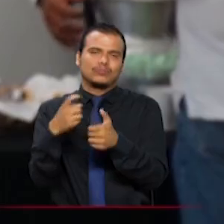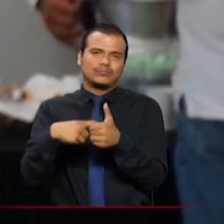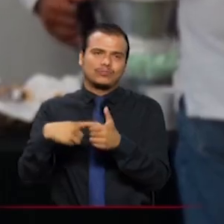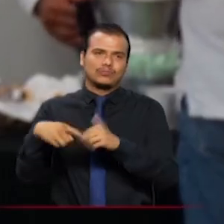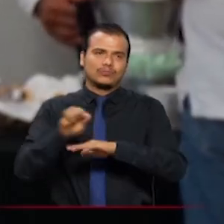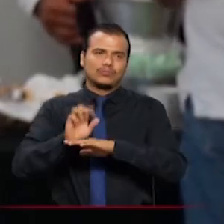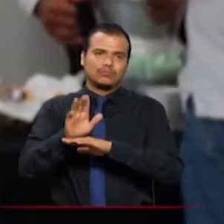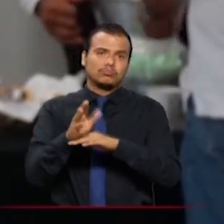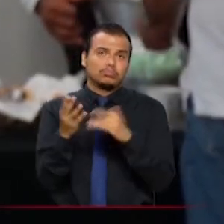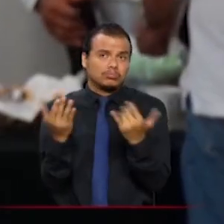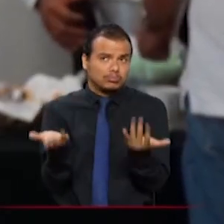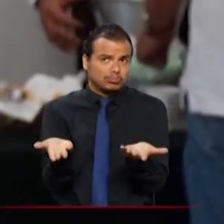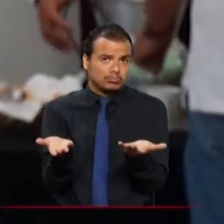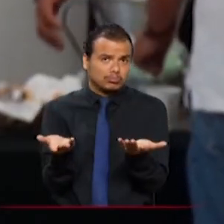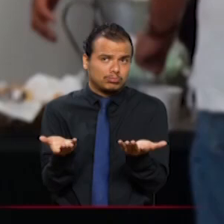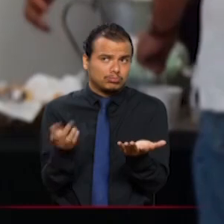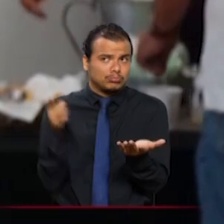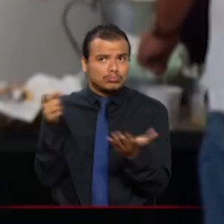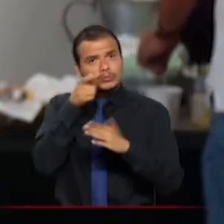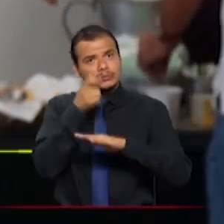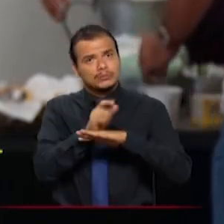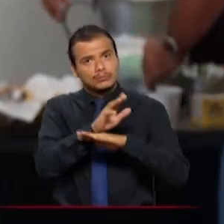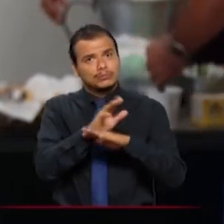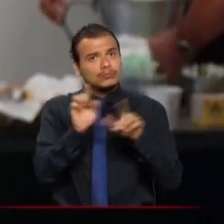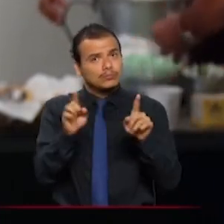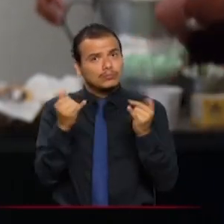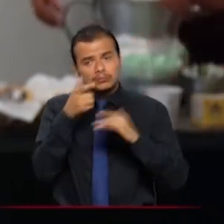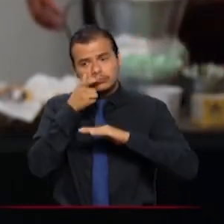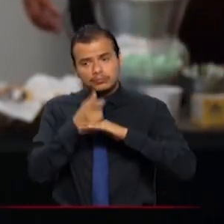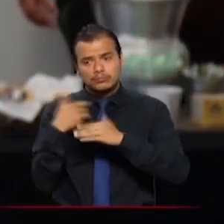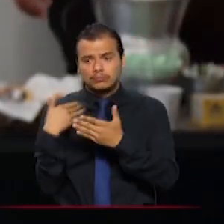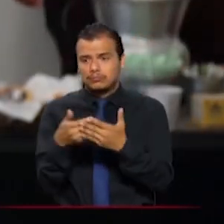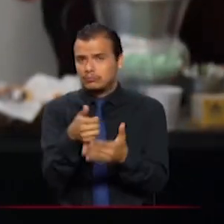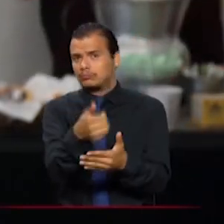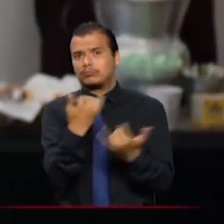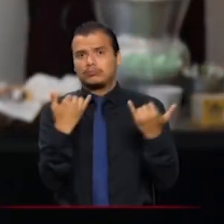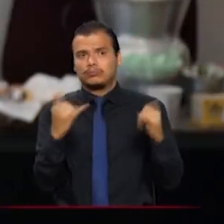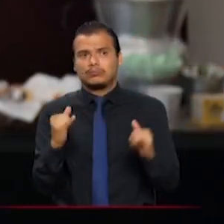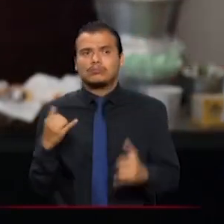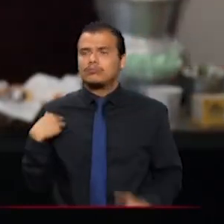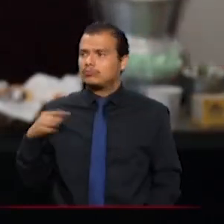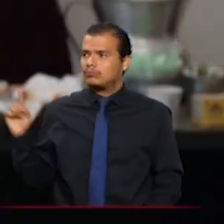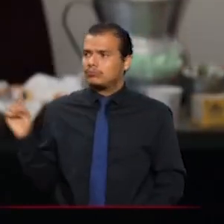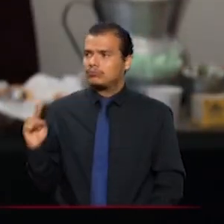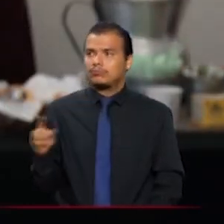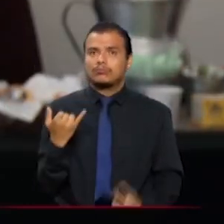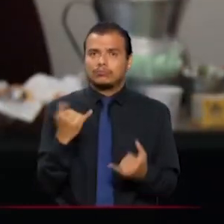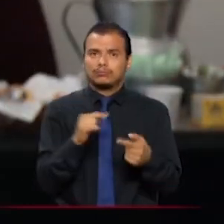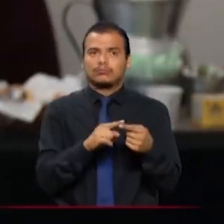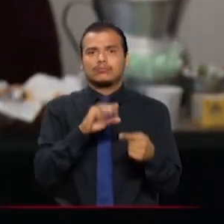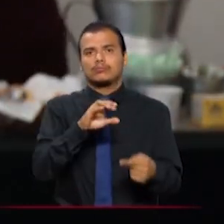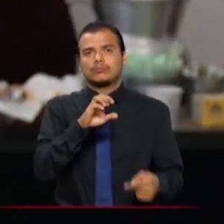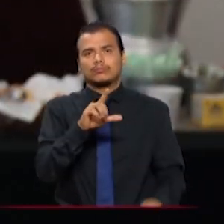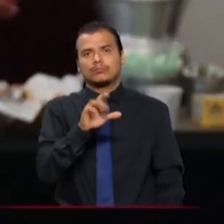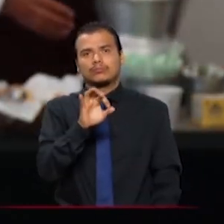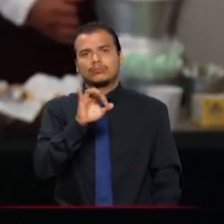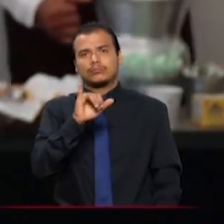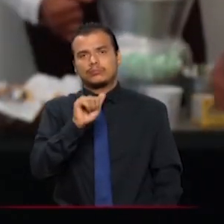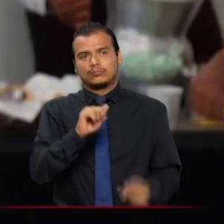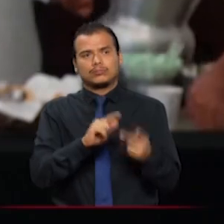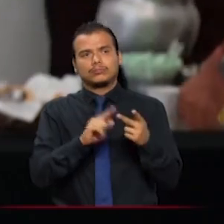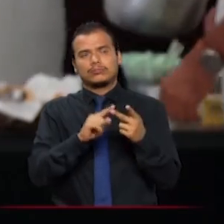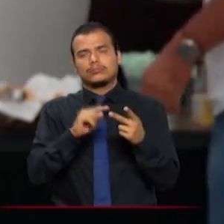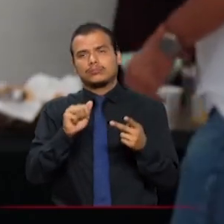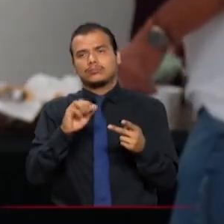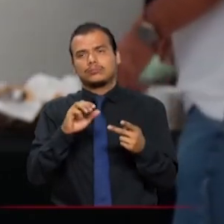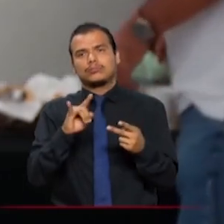efectiva. Hoy hemos tenido aquí claridad que a lo largo de estos últimos años se han impuesto tanto a Celsia como a Acuavalle